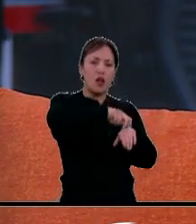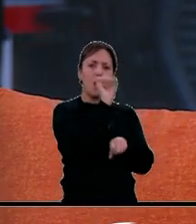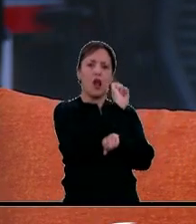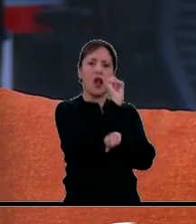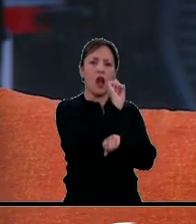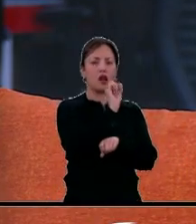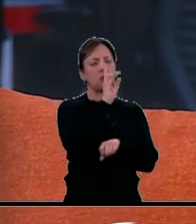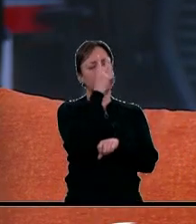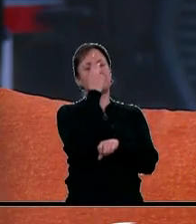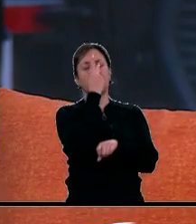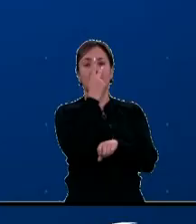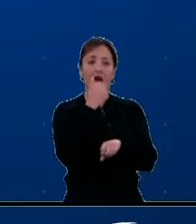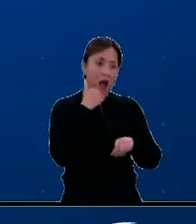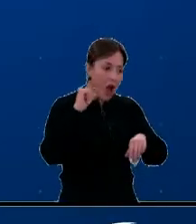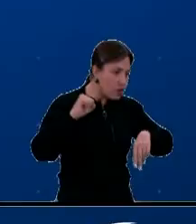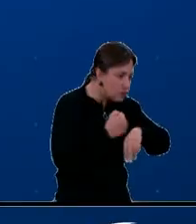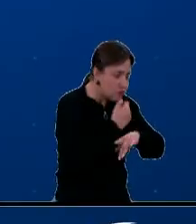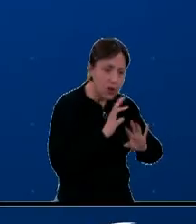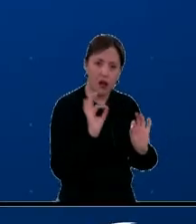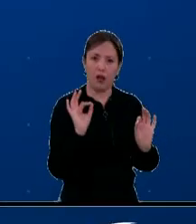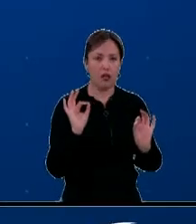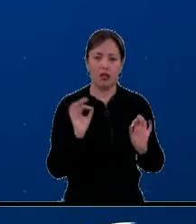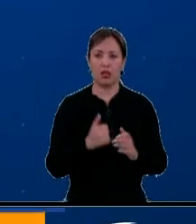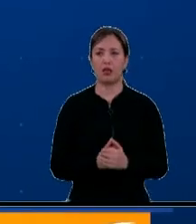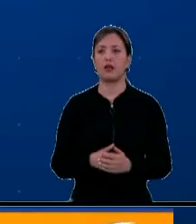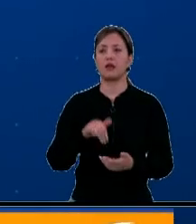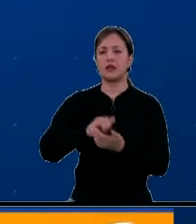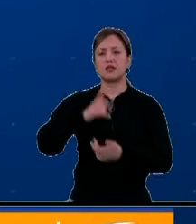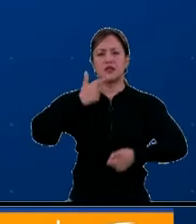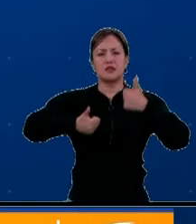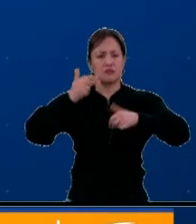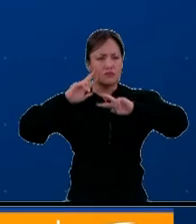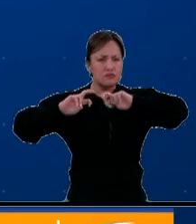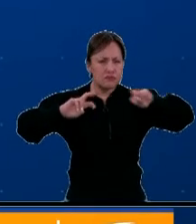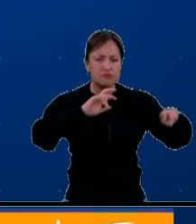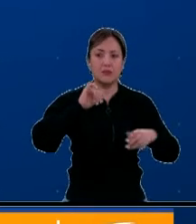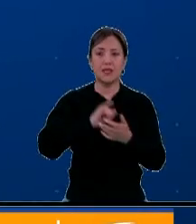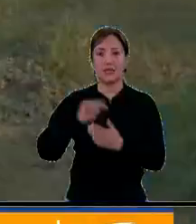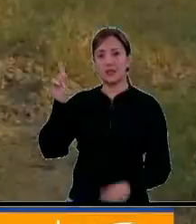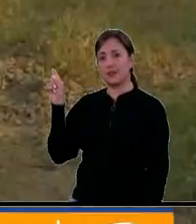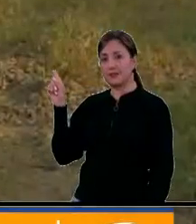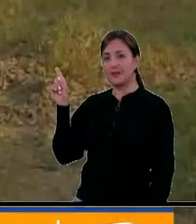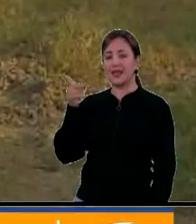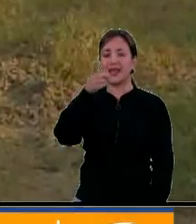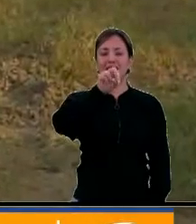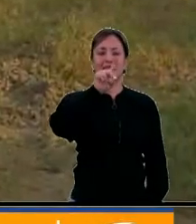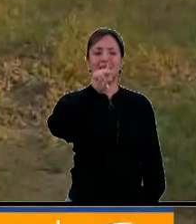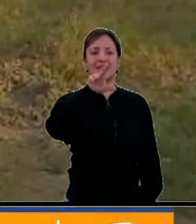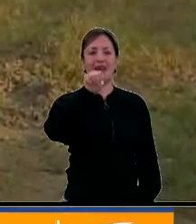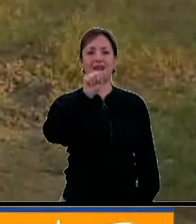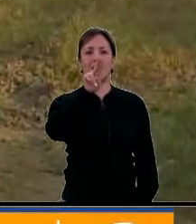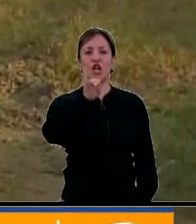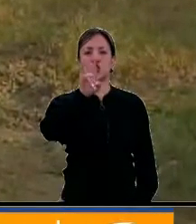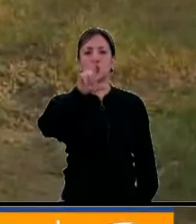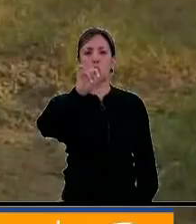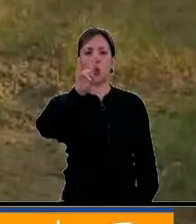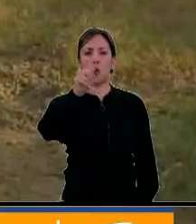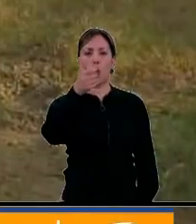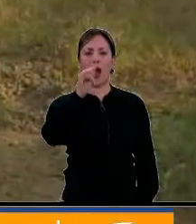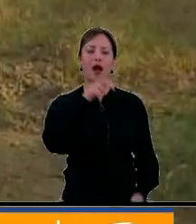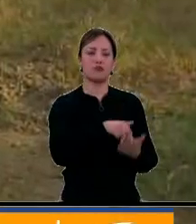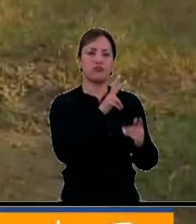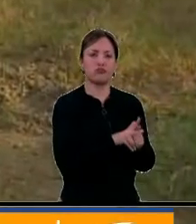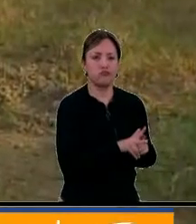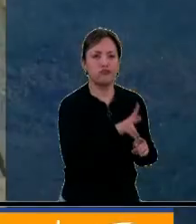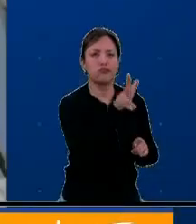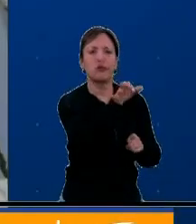de violencia. Según las autoridades, Sandra Zuluaga salió en su vehículo el pasado lunes con destino al municipio de Candelaria,